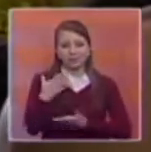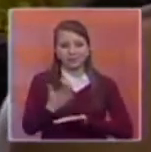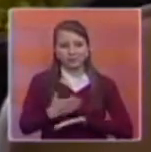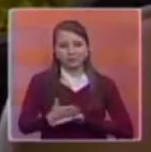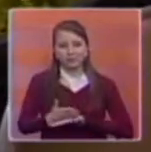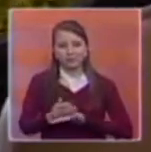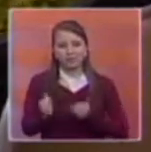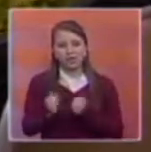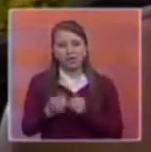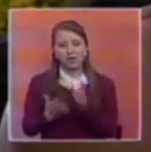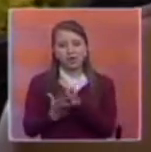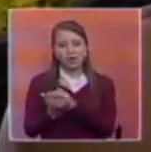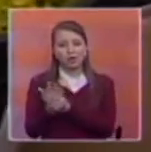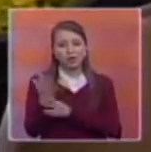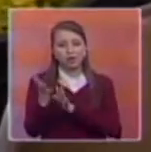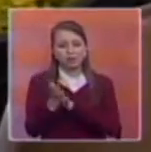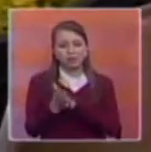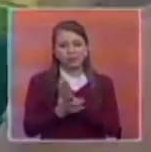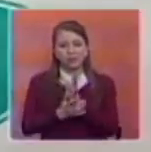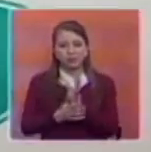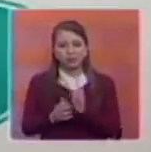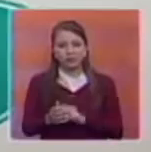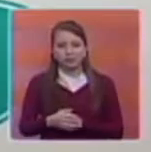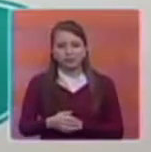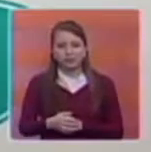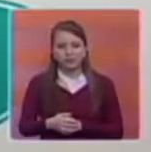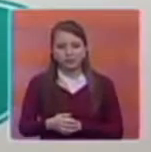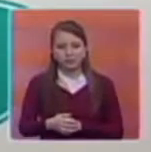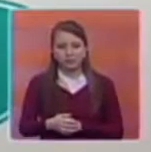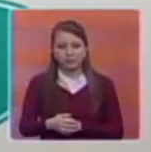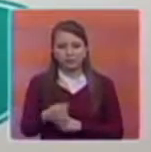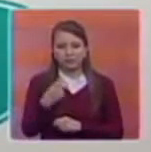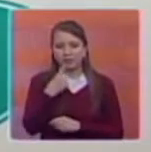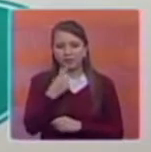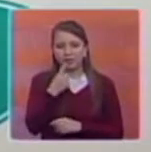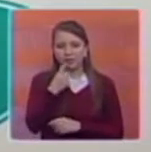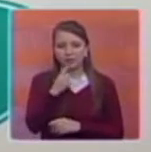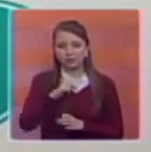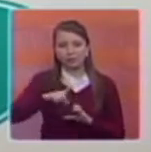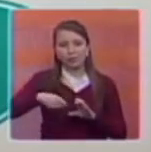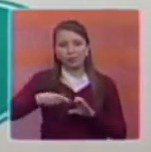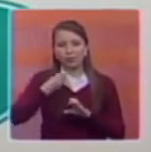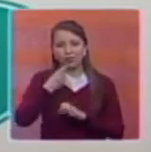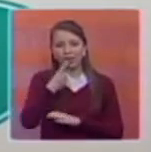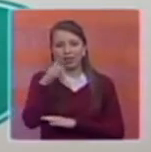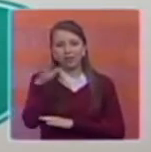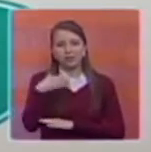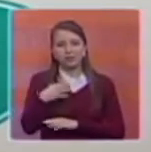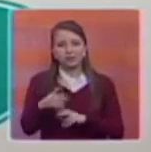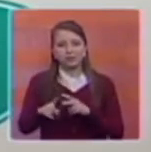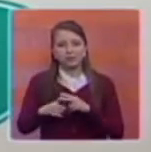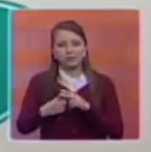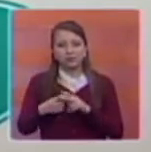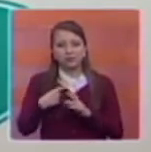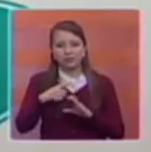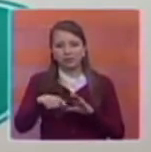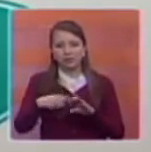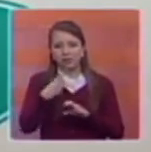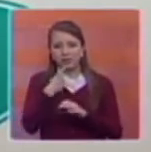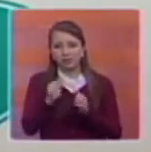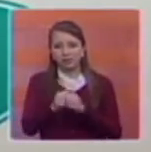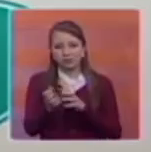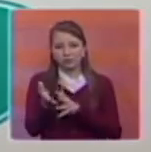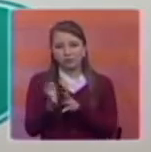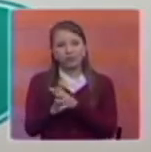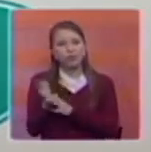yo dije con guantes, piqué un ají, yo hacía mermelada de ají toda la vida. Entonces cuando yo hacía la mermelada de ají, yo me ponía guantes